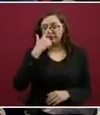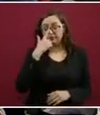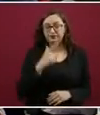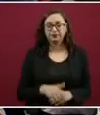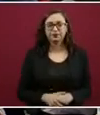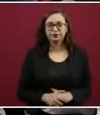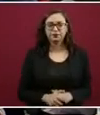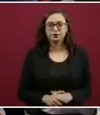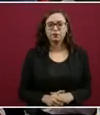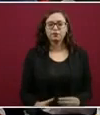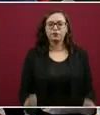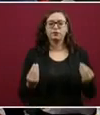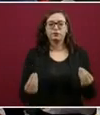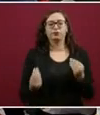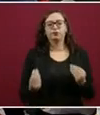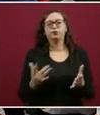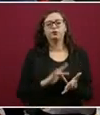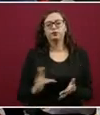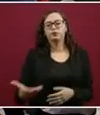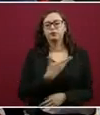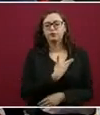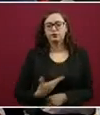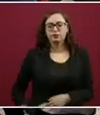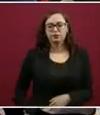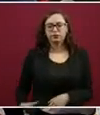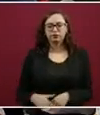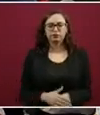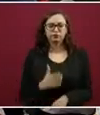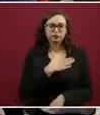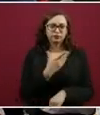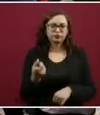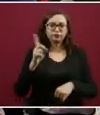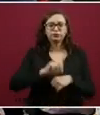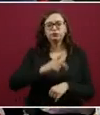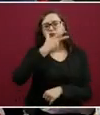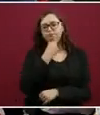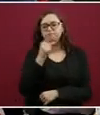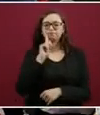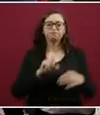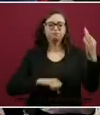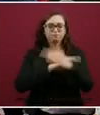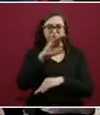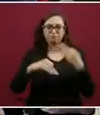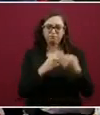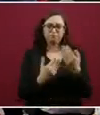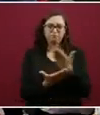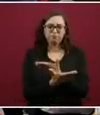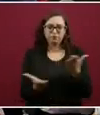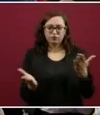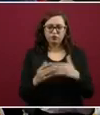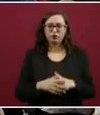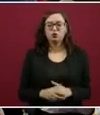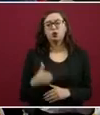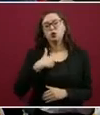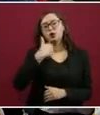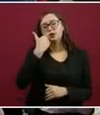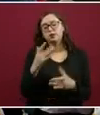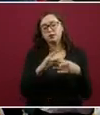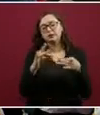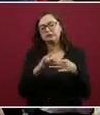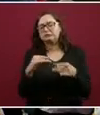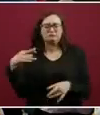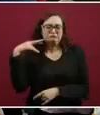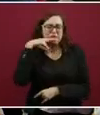Muchas gracias, señor presidente. Muy buenos días a todas y a todos. Si me permiten, déjenme contarles rápido una historia.